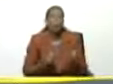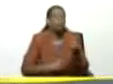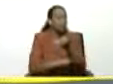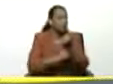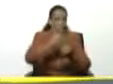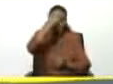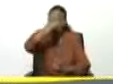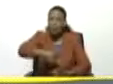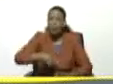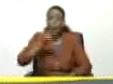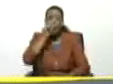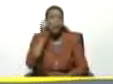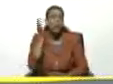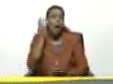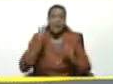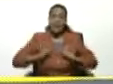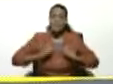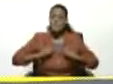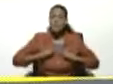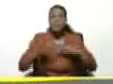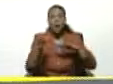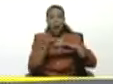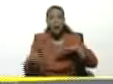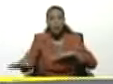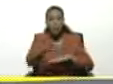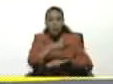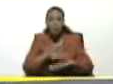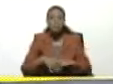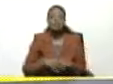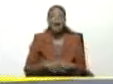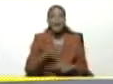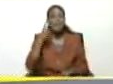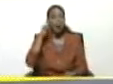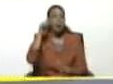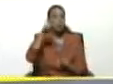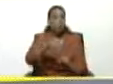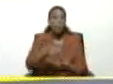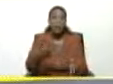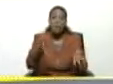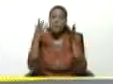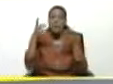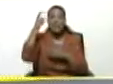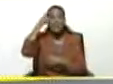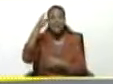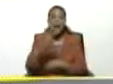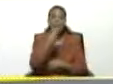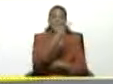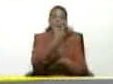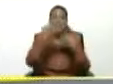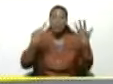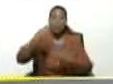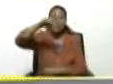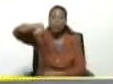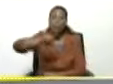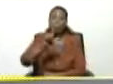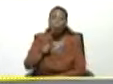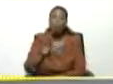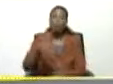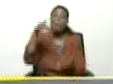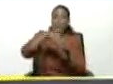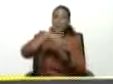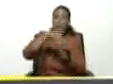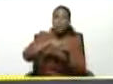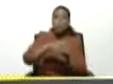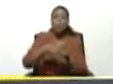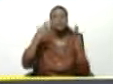con los hombres y mujeres del municipio sotillos para la Gran Victoria el 28 de Julio donde